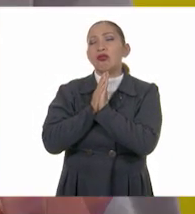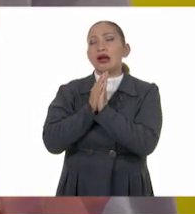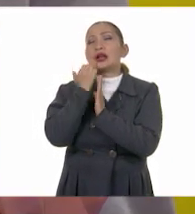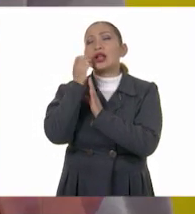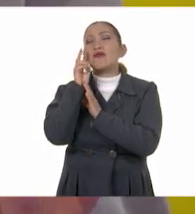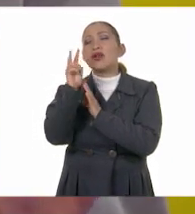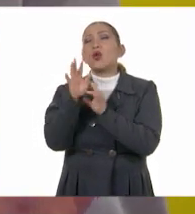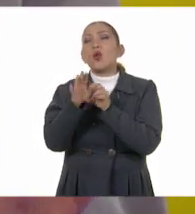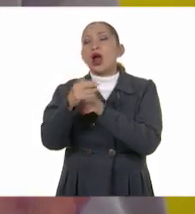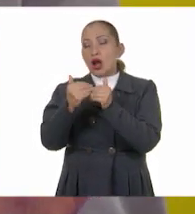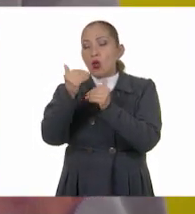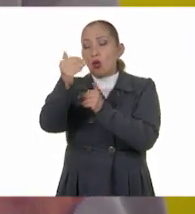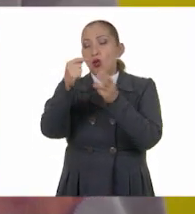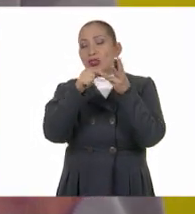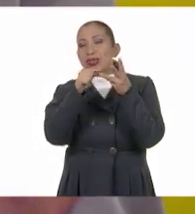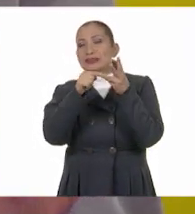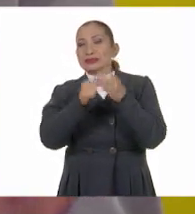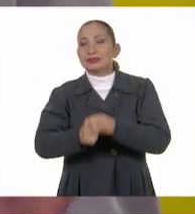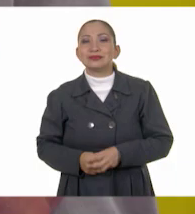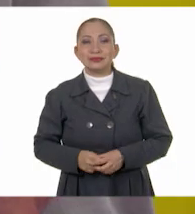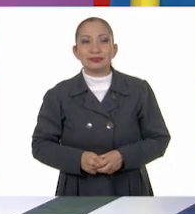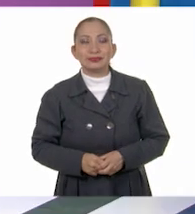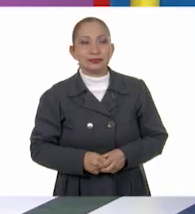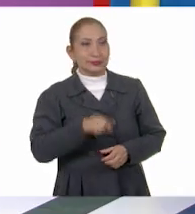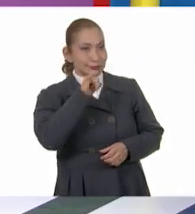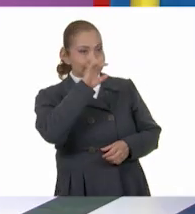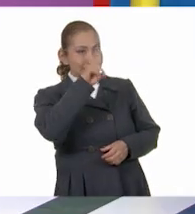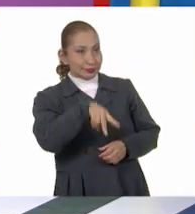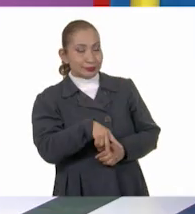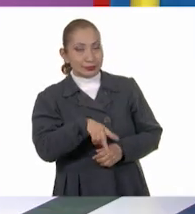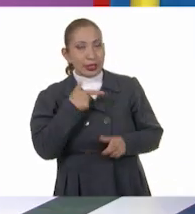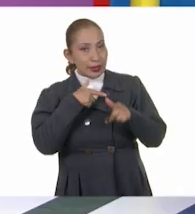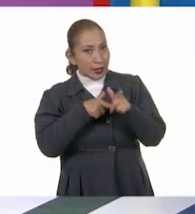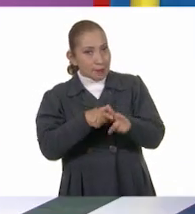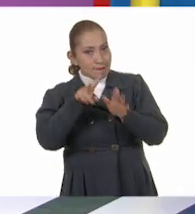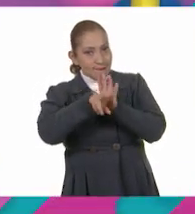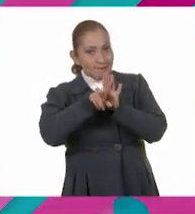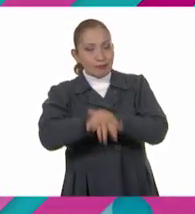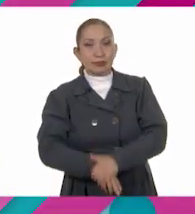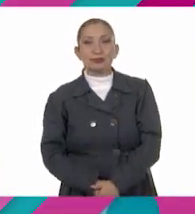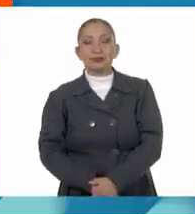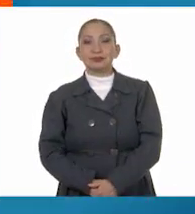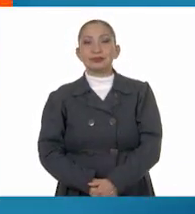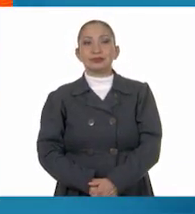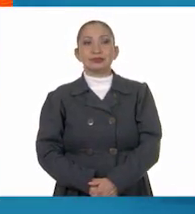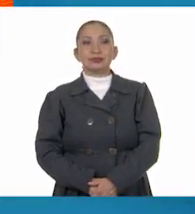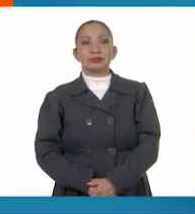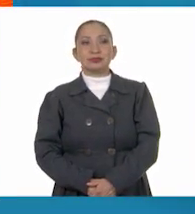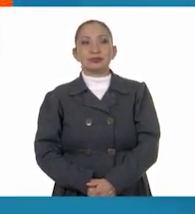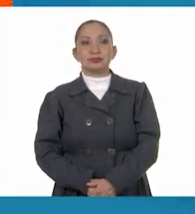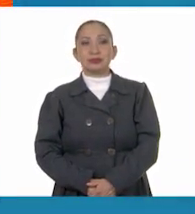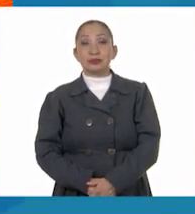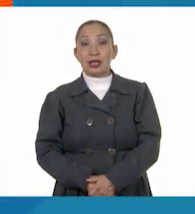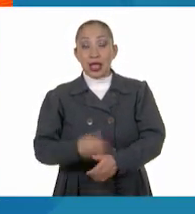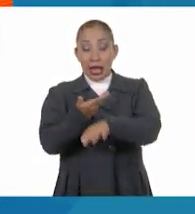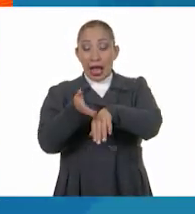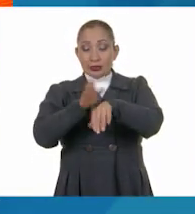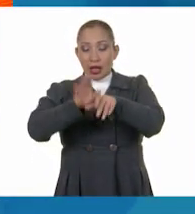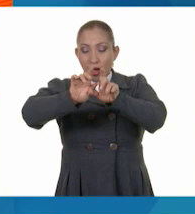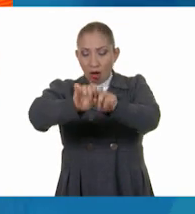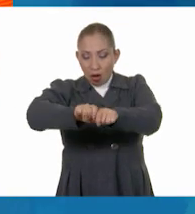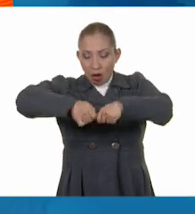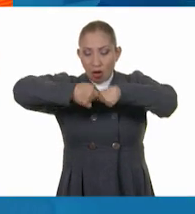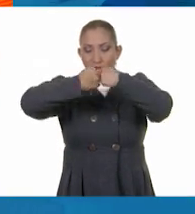Ya quiero ver cuál es el siguiente paso. Claro que sí, Raulito. Vamos a seguir con el video. Dale vuelta al calcetín